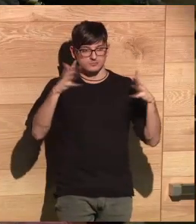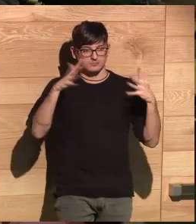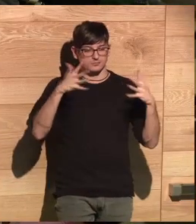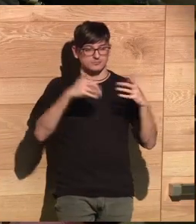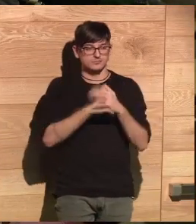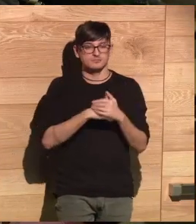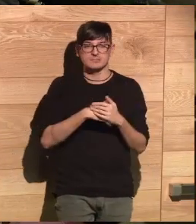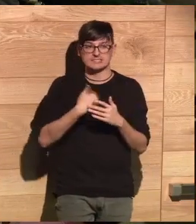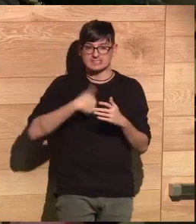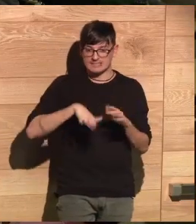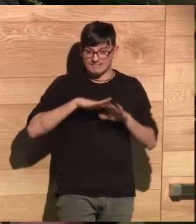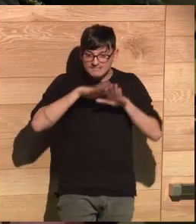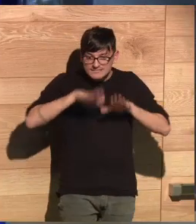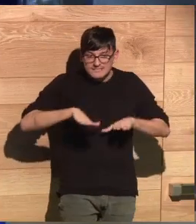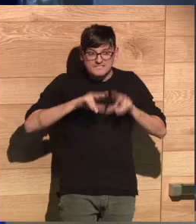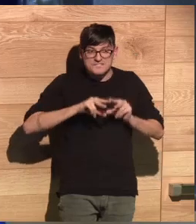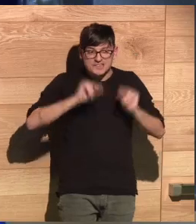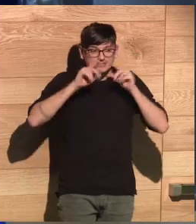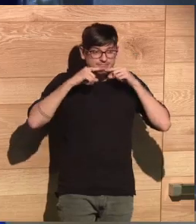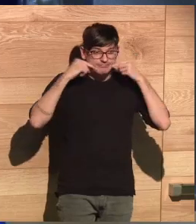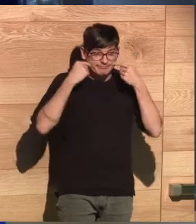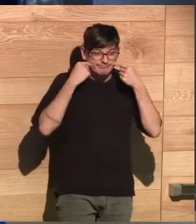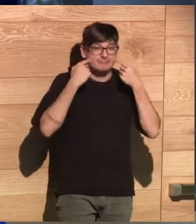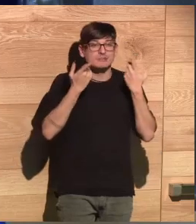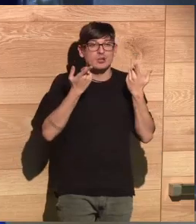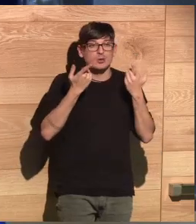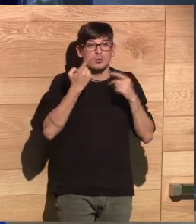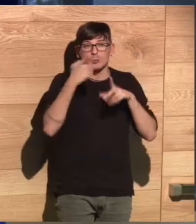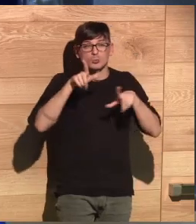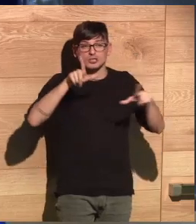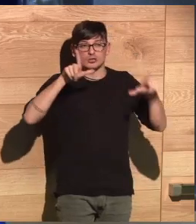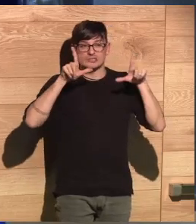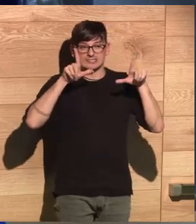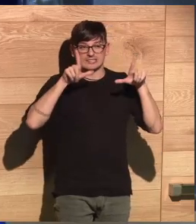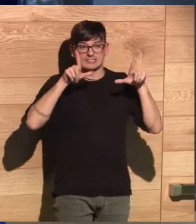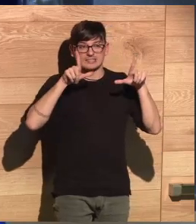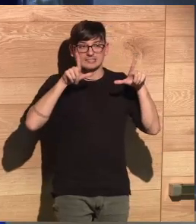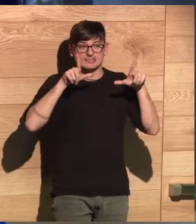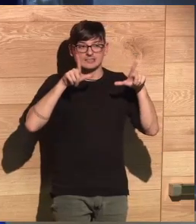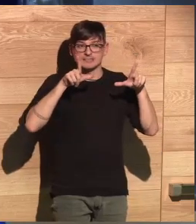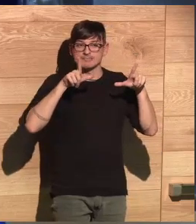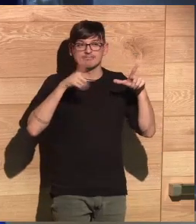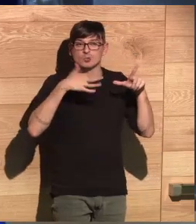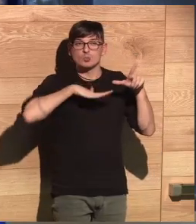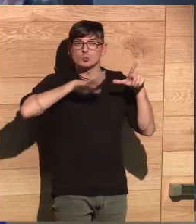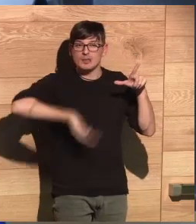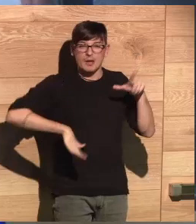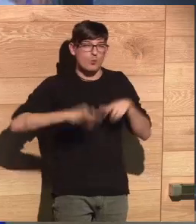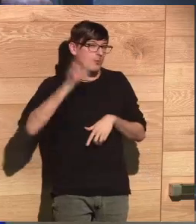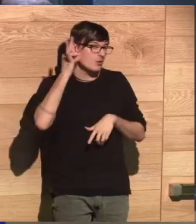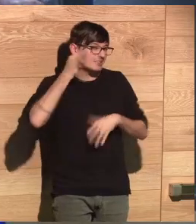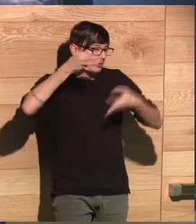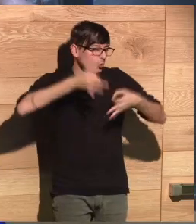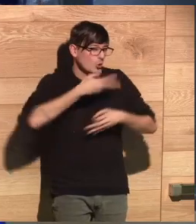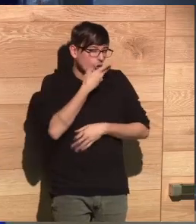Y bueno, y por terminar con una sonrisa, también una de las protagonistas de estos relatos es una mujer que seguro que conocéis.